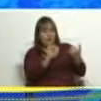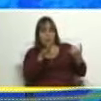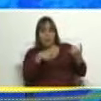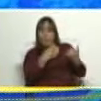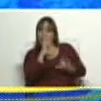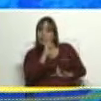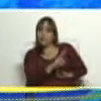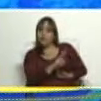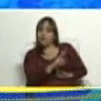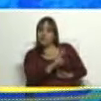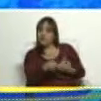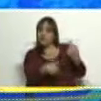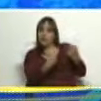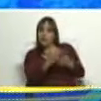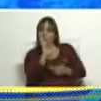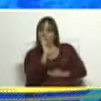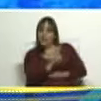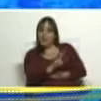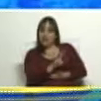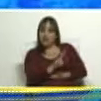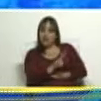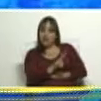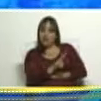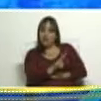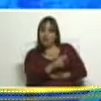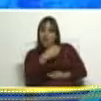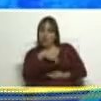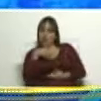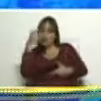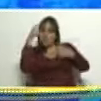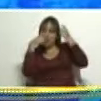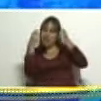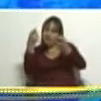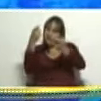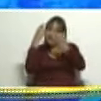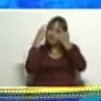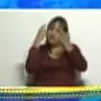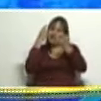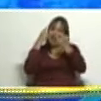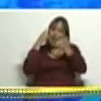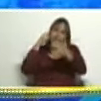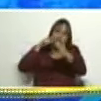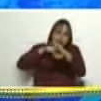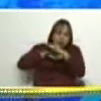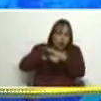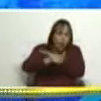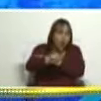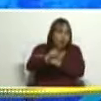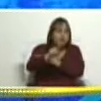lo han visto. Nosotros, Chávez nos enseñó a ver más allá de lo que se ve.